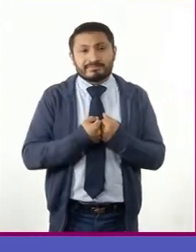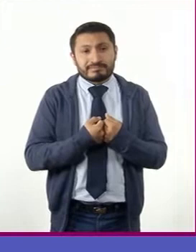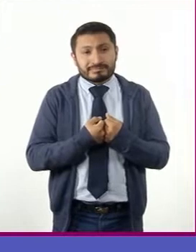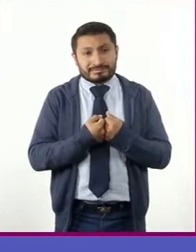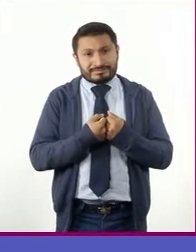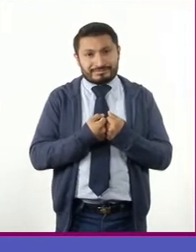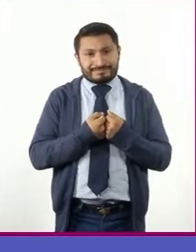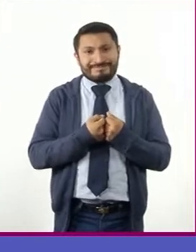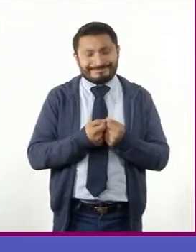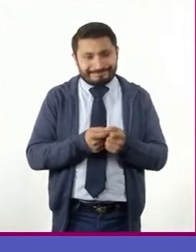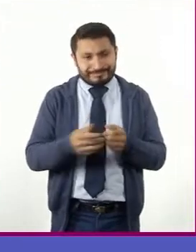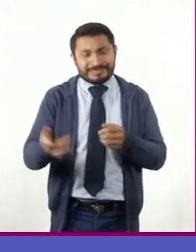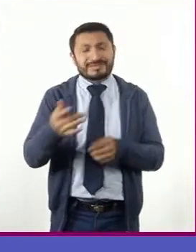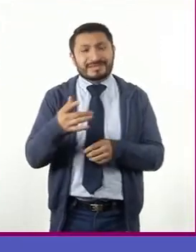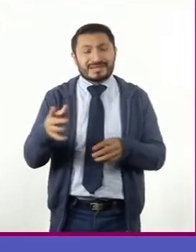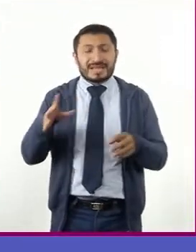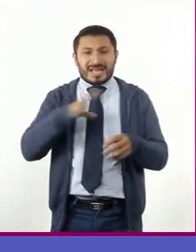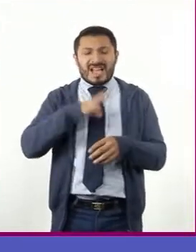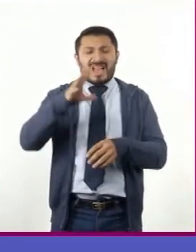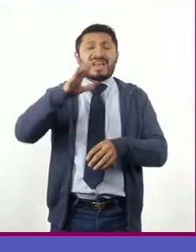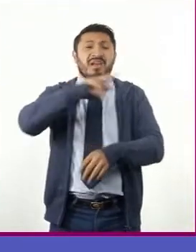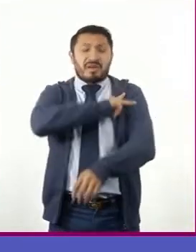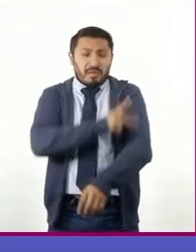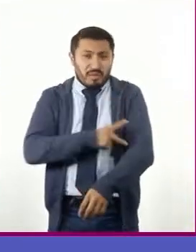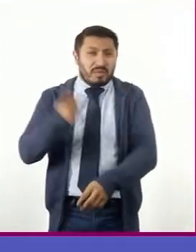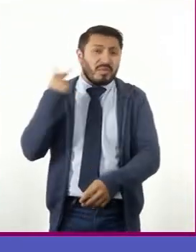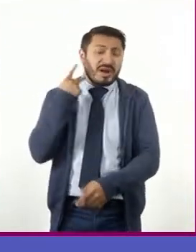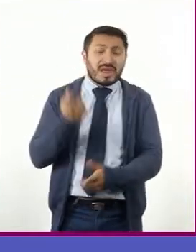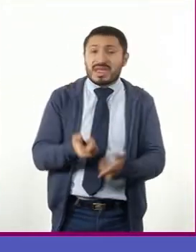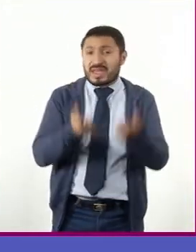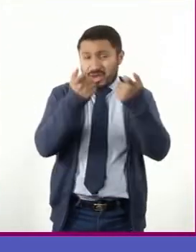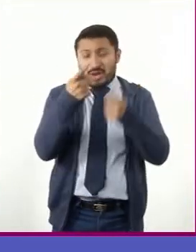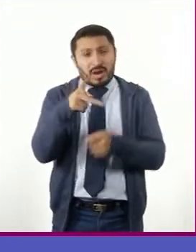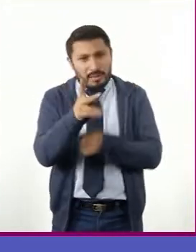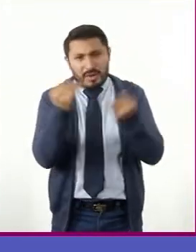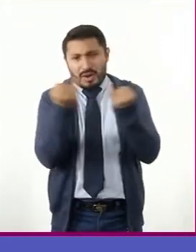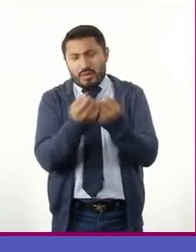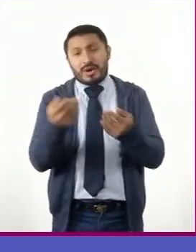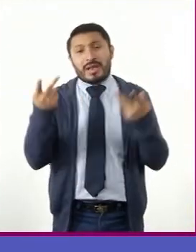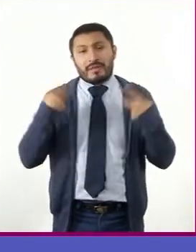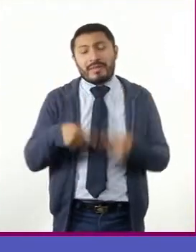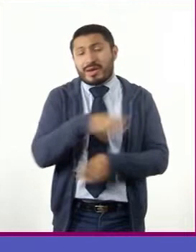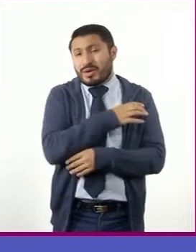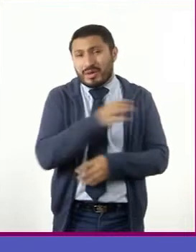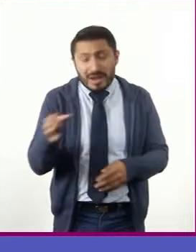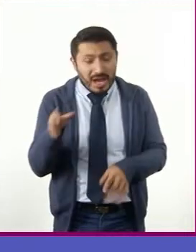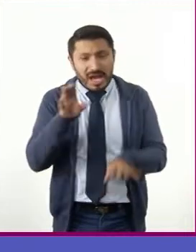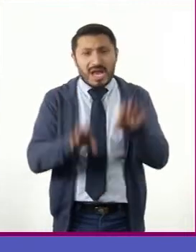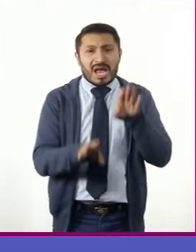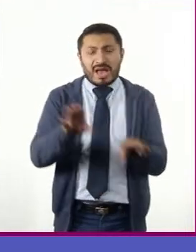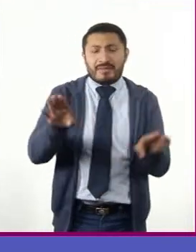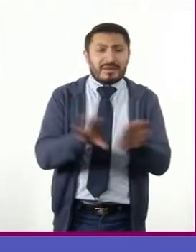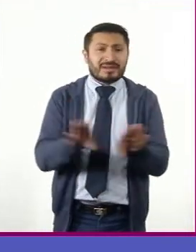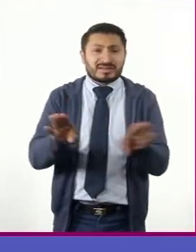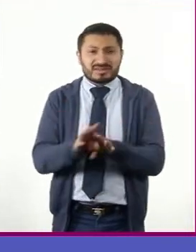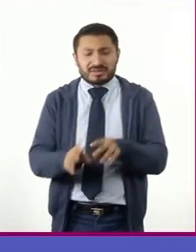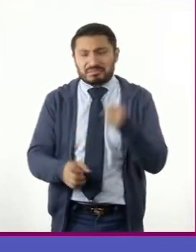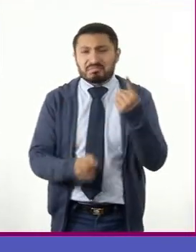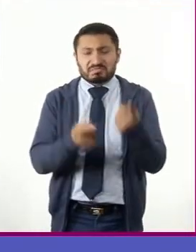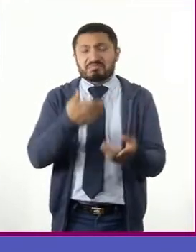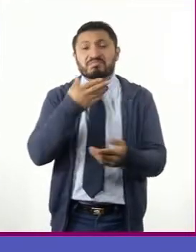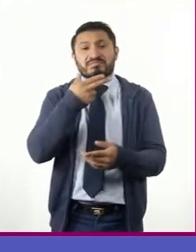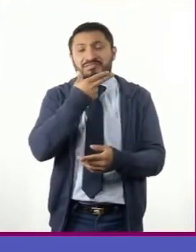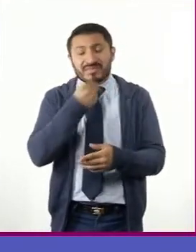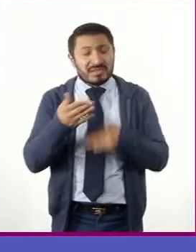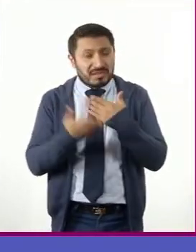que detentaba el poder político y económico, pero también, por ejemplo, los campesinos, a veces aparecen algunos